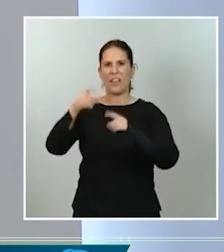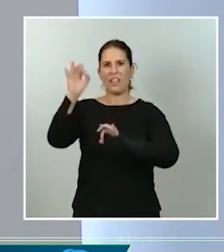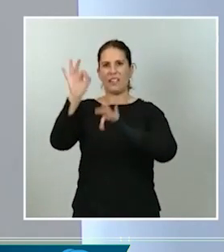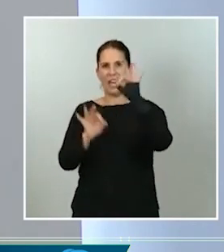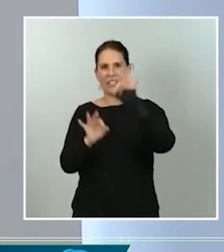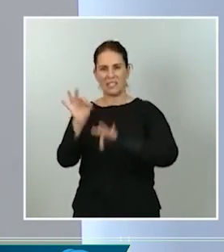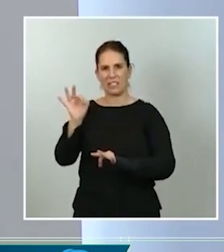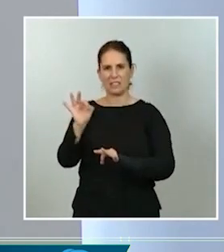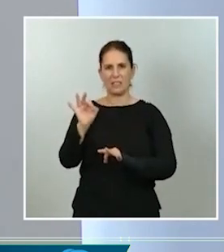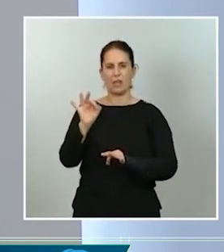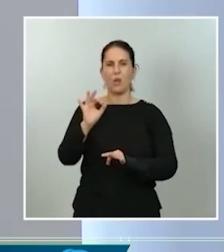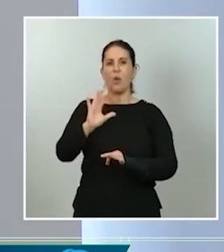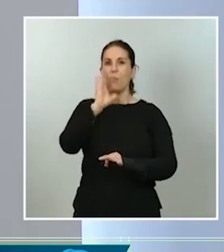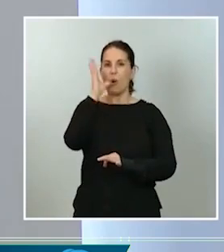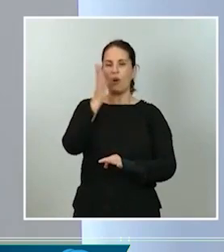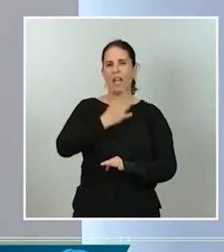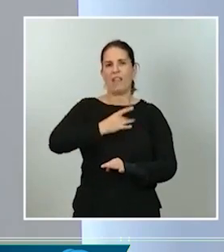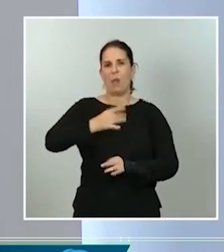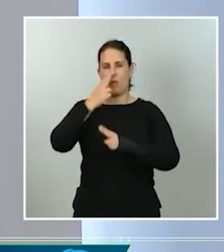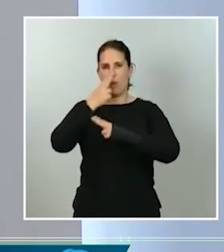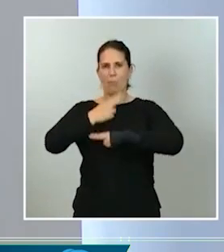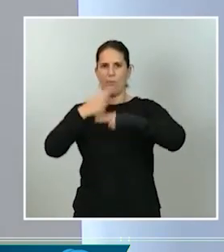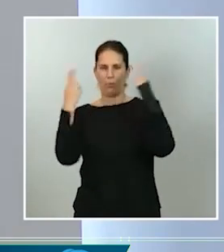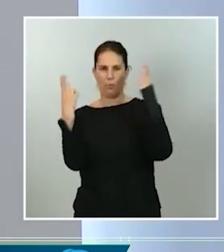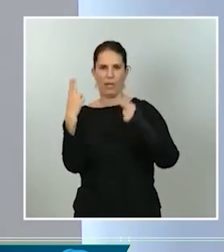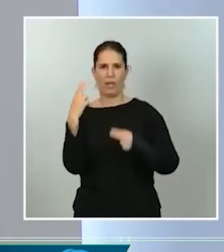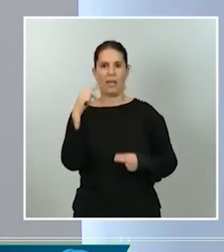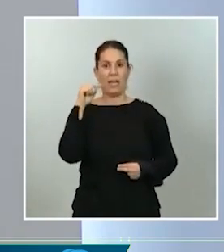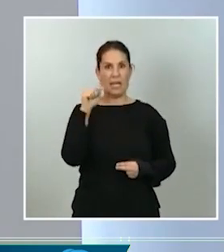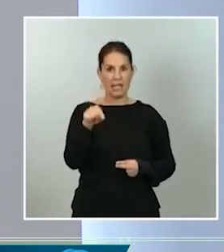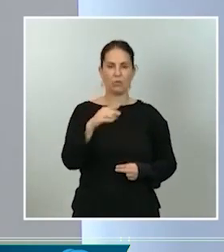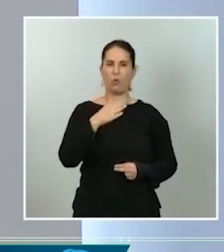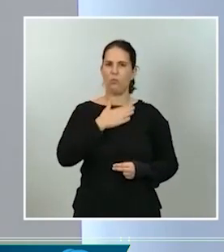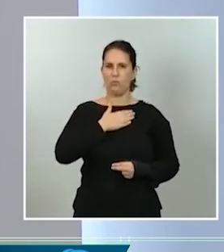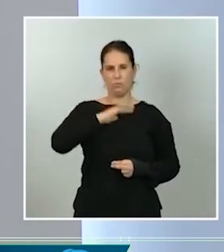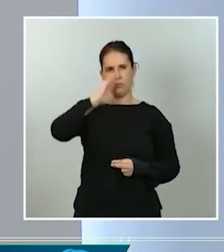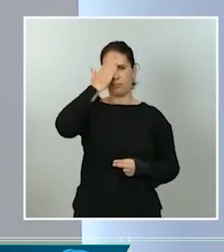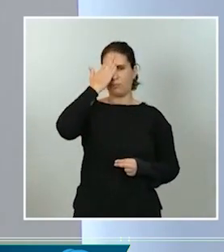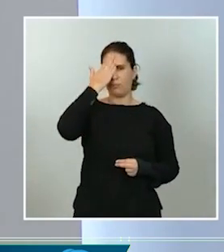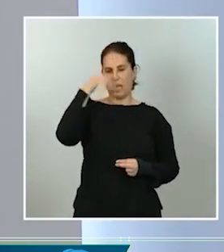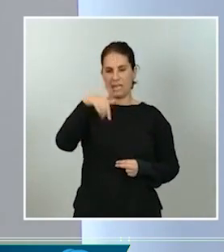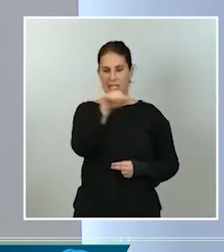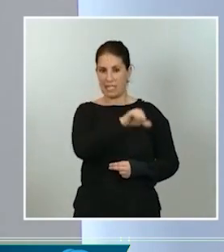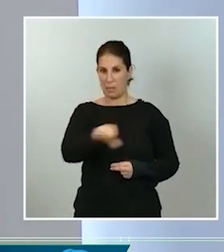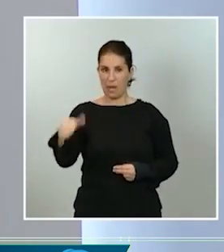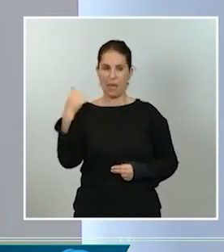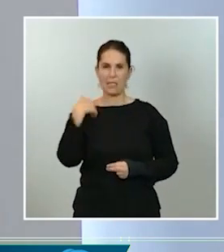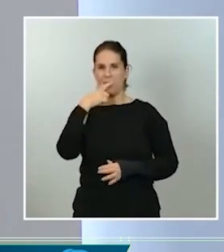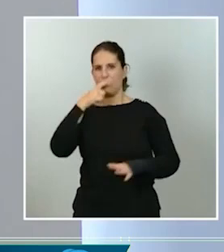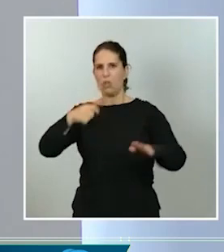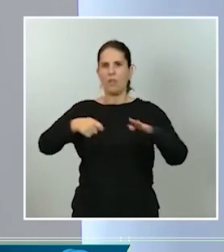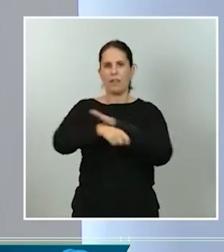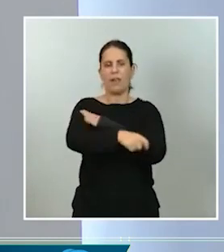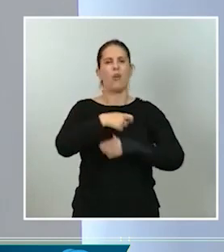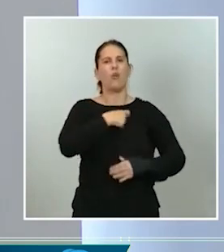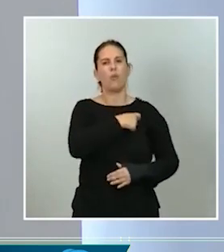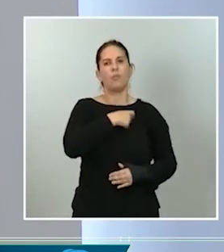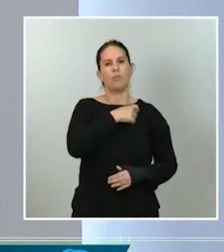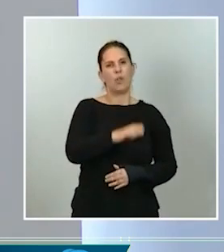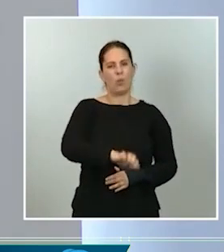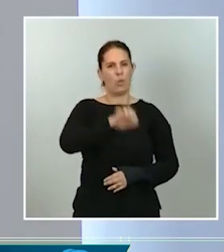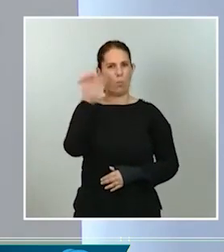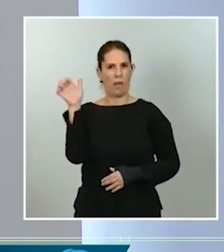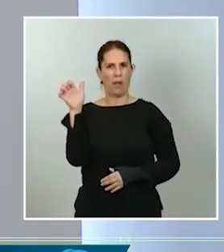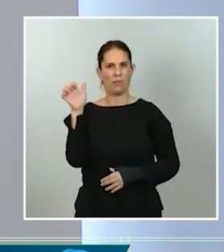los que crean riqueza y las que crean empleo. No se puede hacer una masacre fiscal en la sociedad española para conseguir cuadrar los